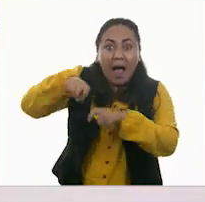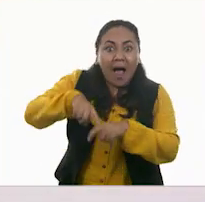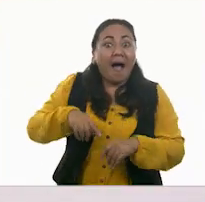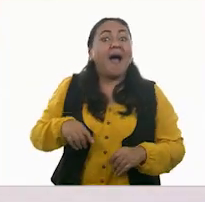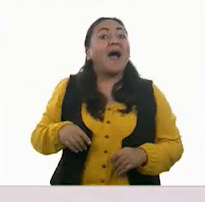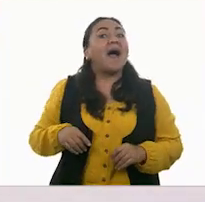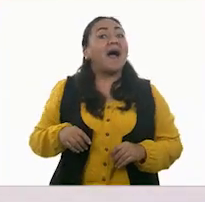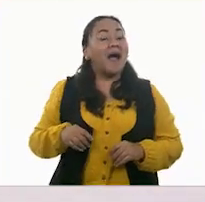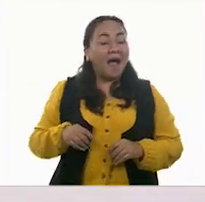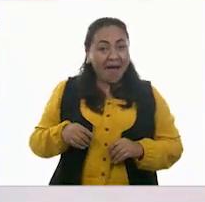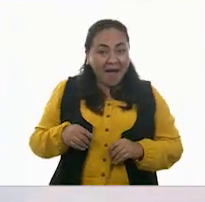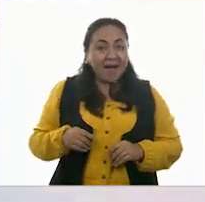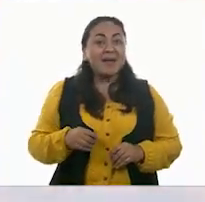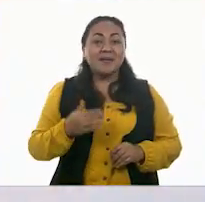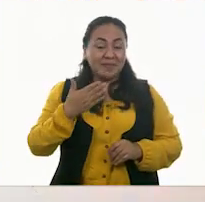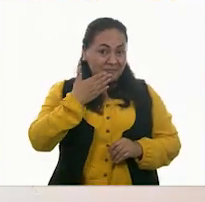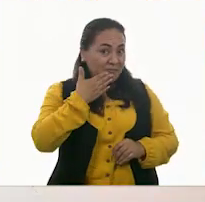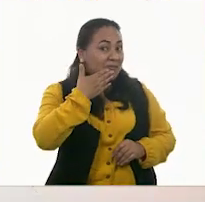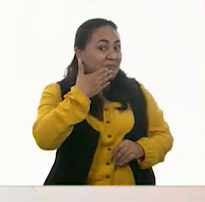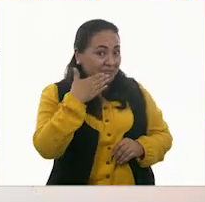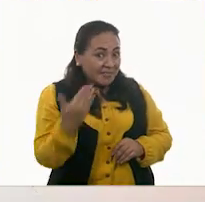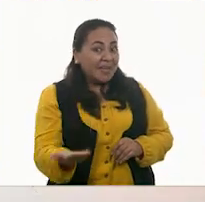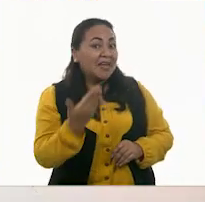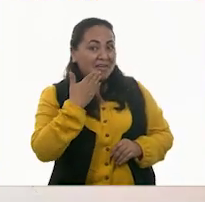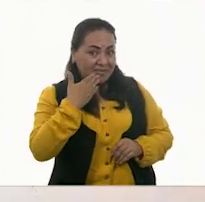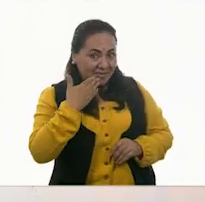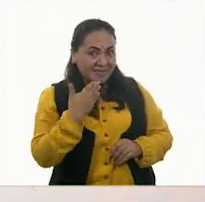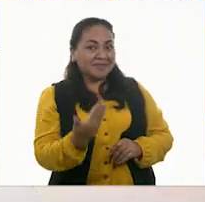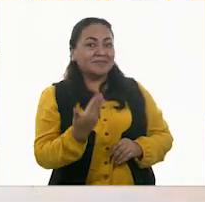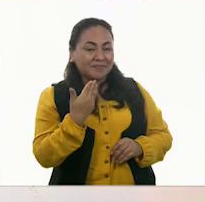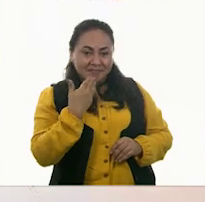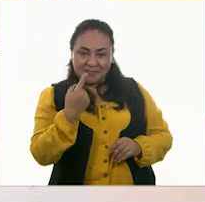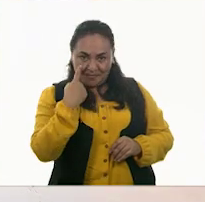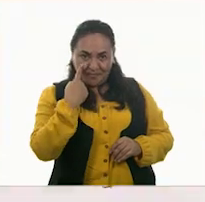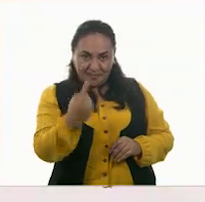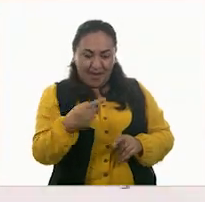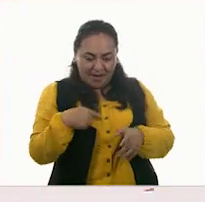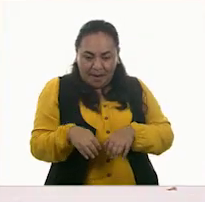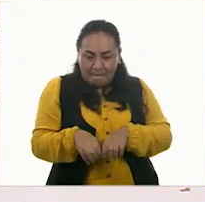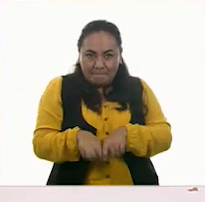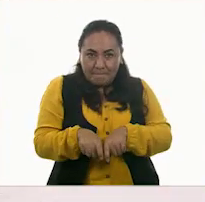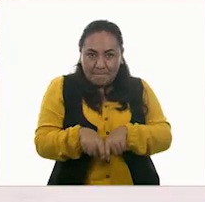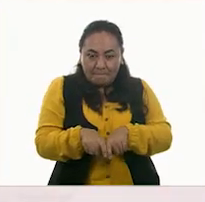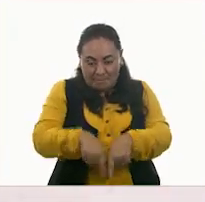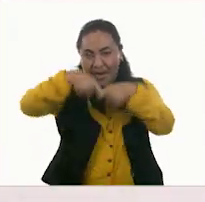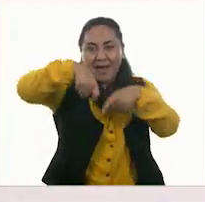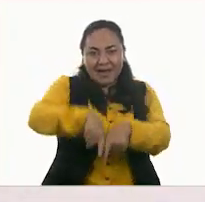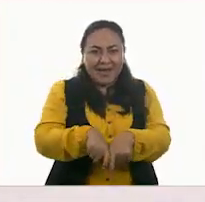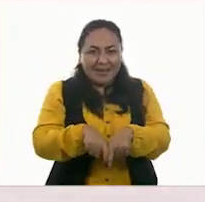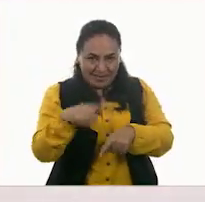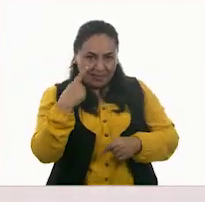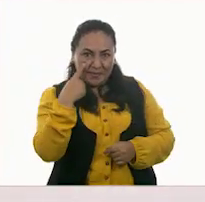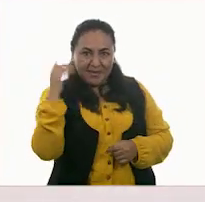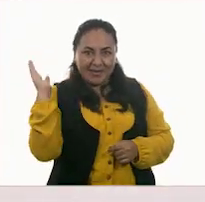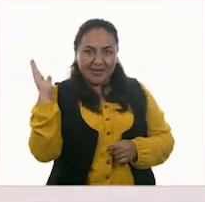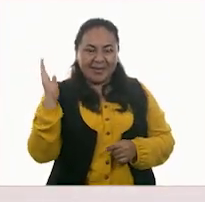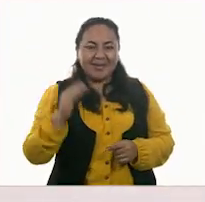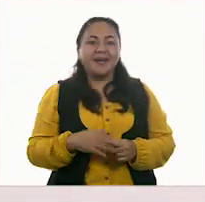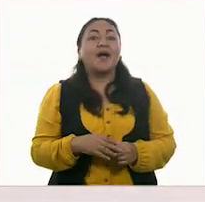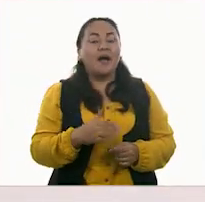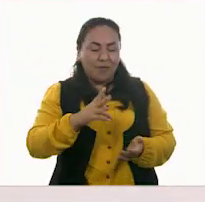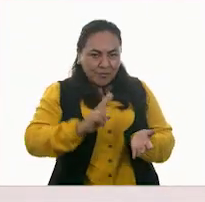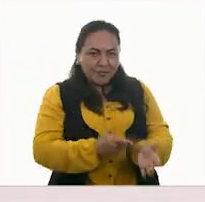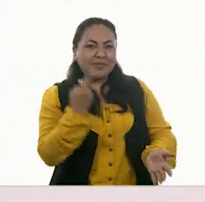¡Excelente! Muy bien. Allá en casita. Nos apoyamos de ambos piecitos y arriba. Exacto. ¡Excelente! Muy bien. Otra